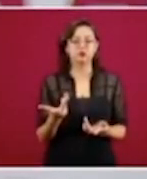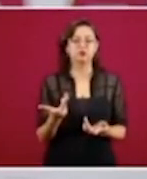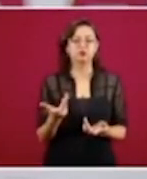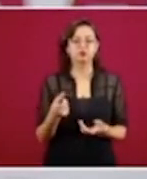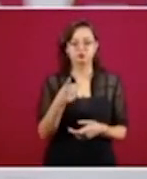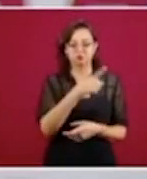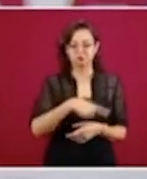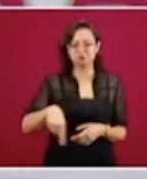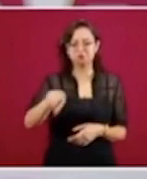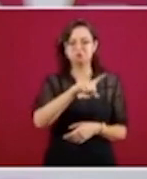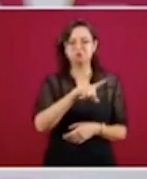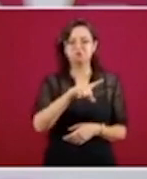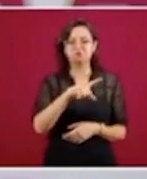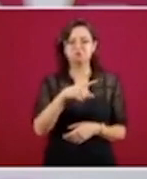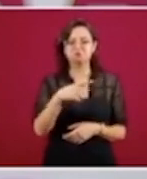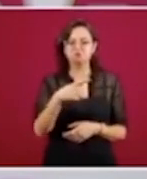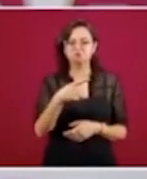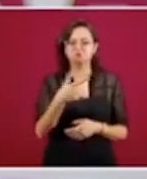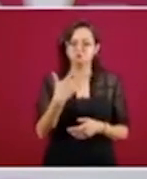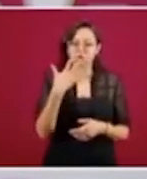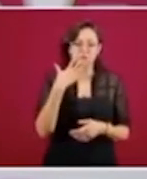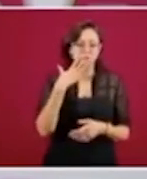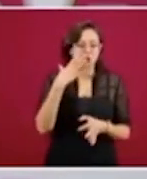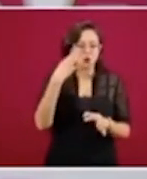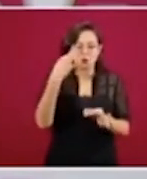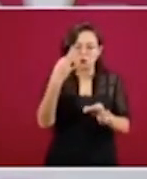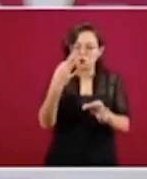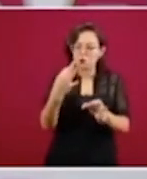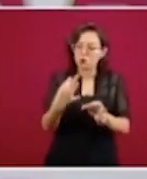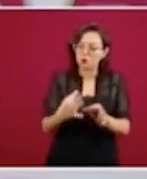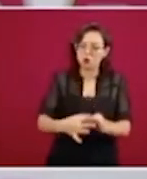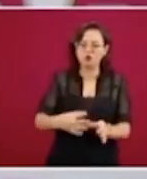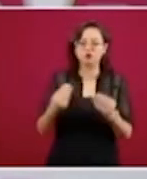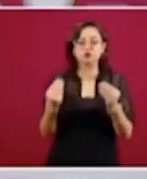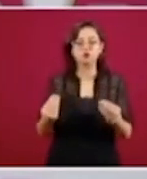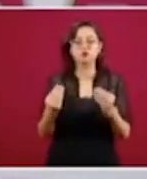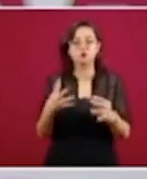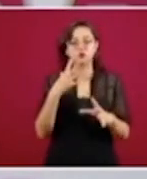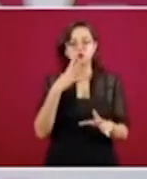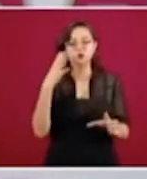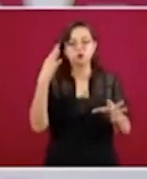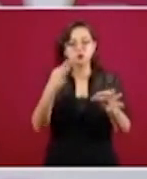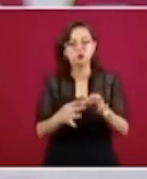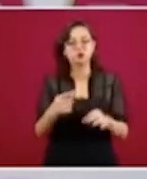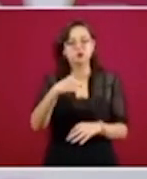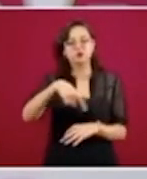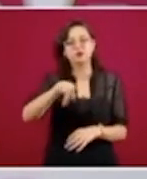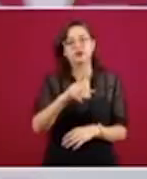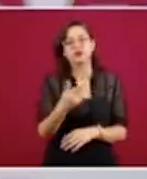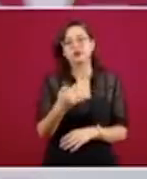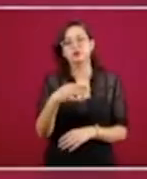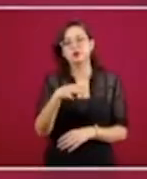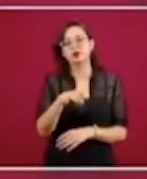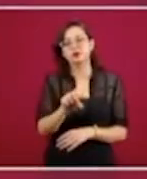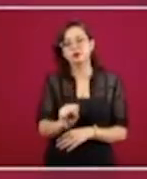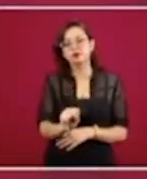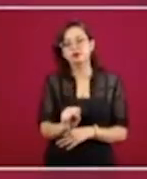actuaron con mucha responsabilidad, sobre todo las pequeñas,